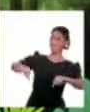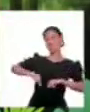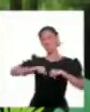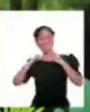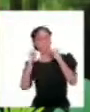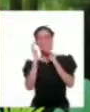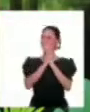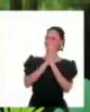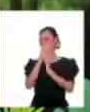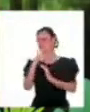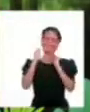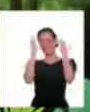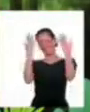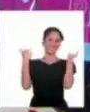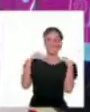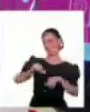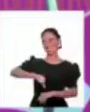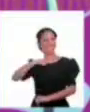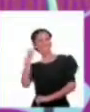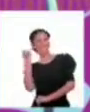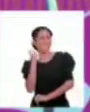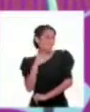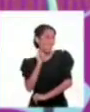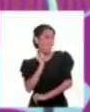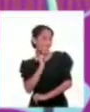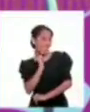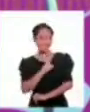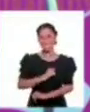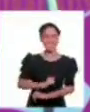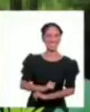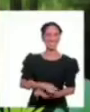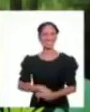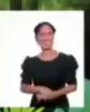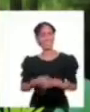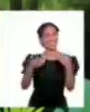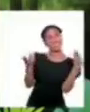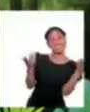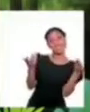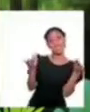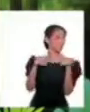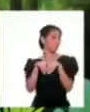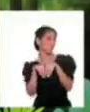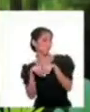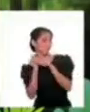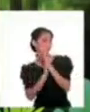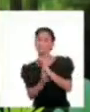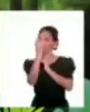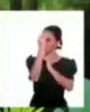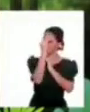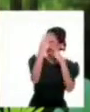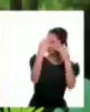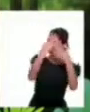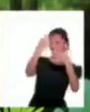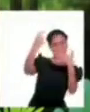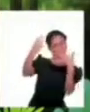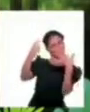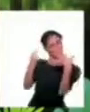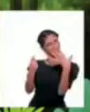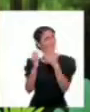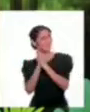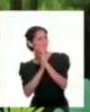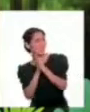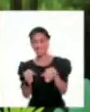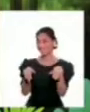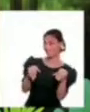me siento de ser mujer! Yo también, Olinda. Hoy he aprendido